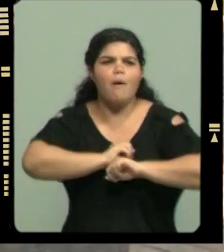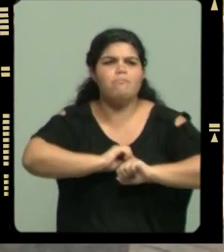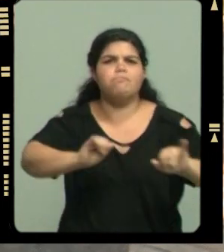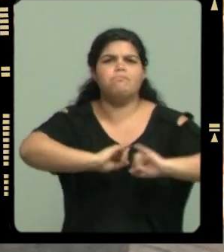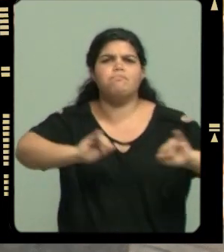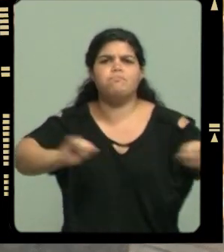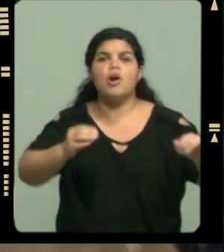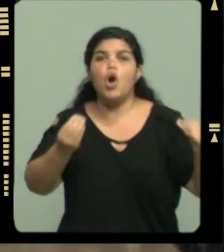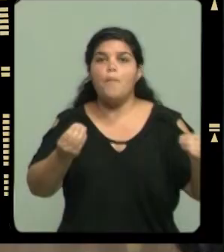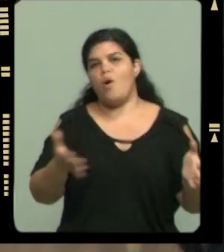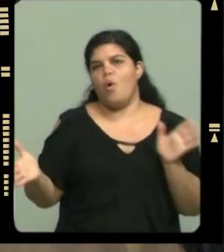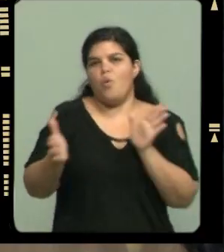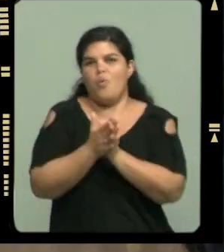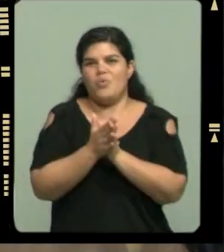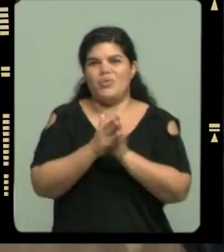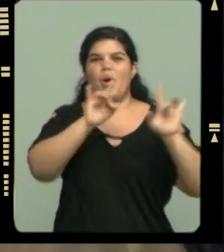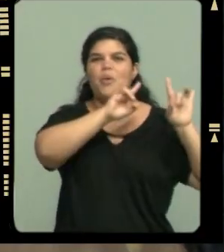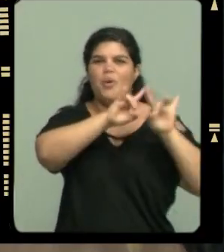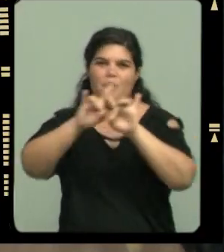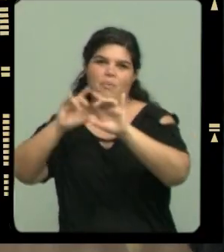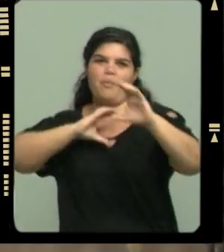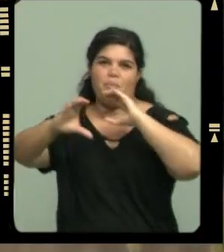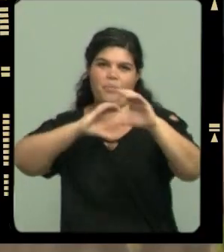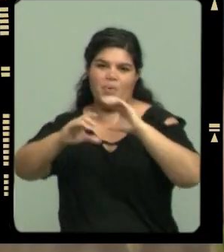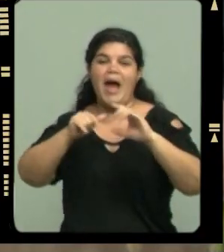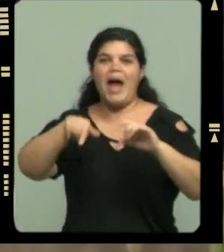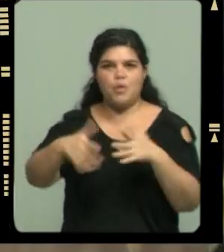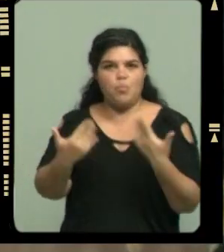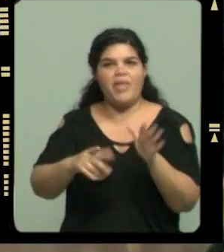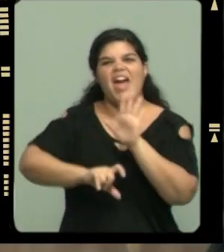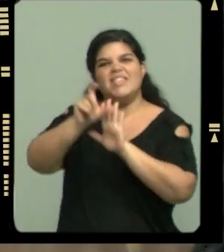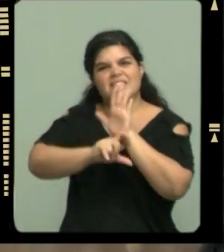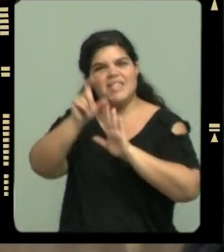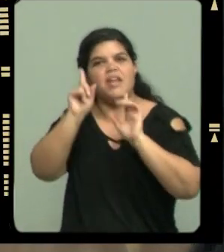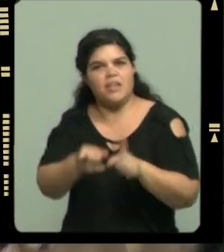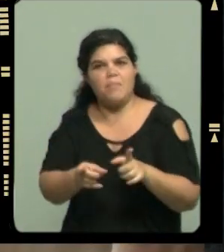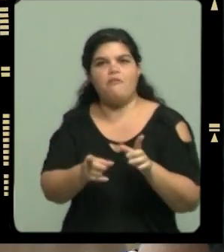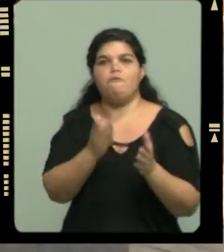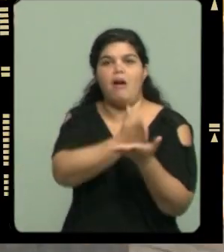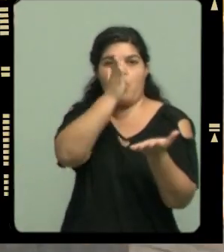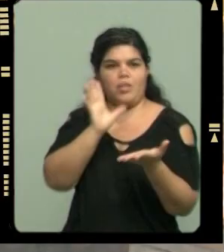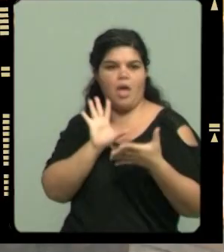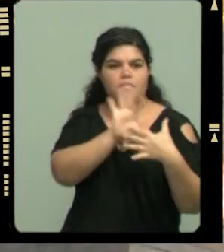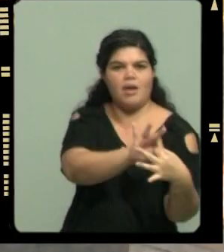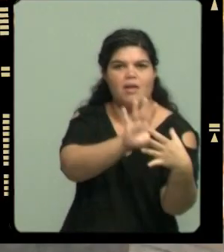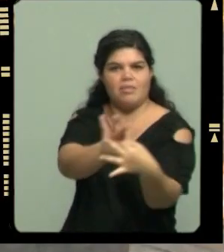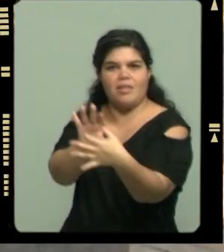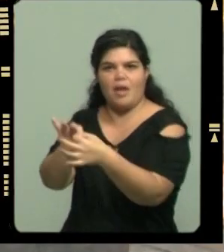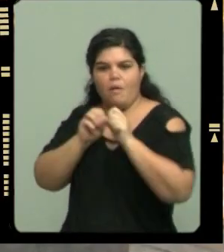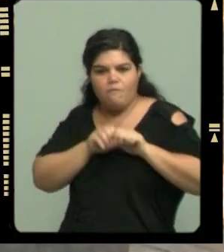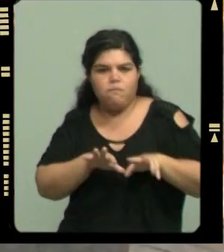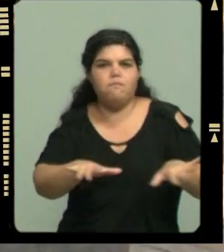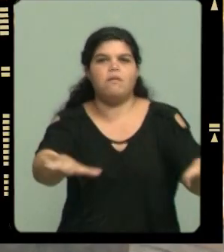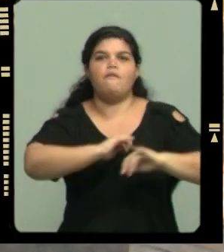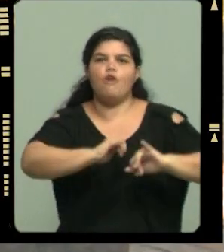página web y nuestras redes sociales, donde hemos estado interactuando mucho también por medio del Instagram de la facultad. Que haya un ida y vuelta también, ¿no? Que eso es importante. Por